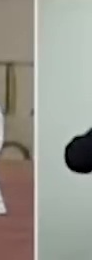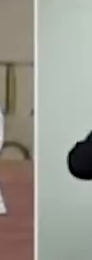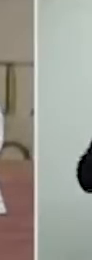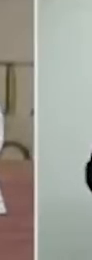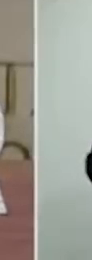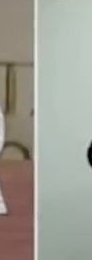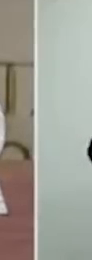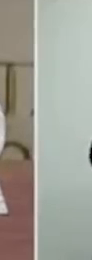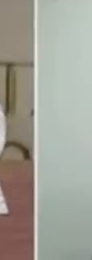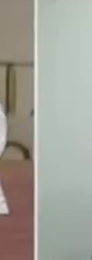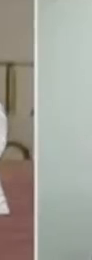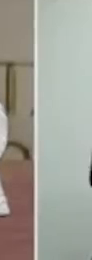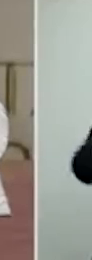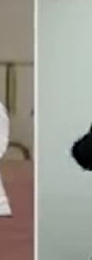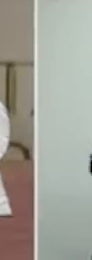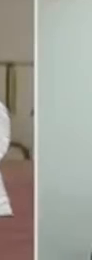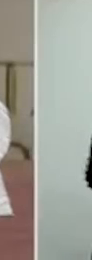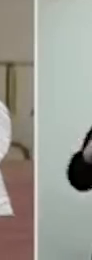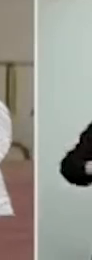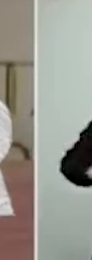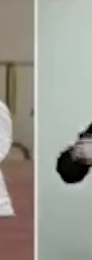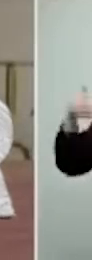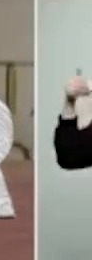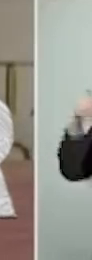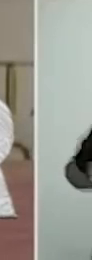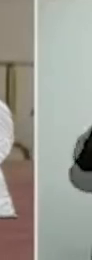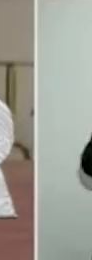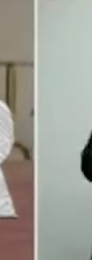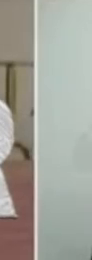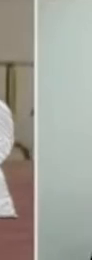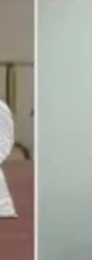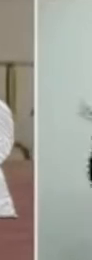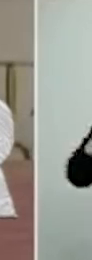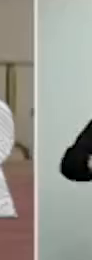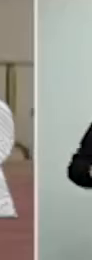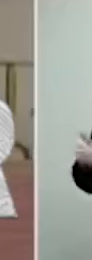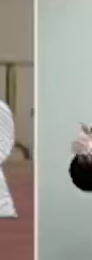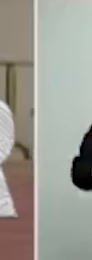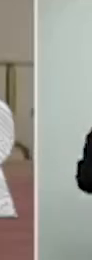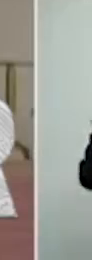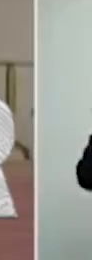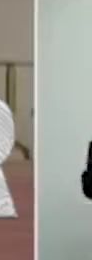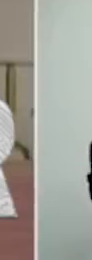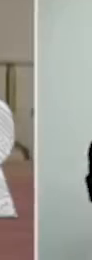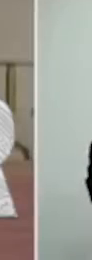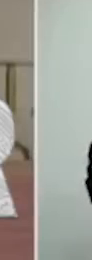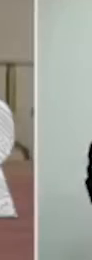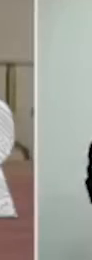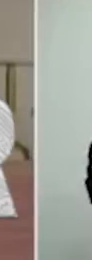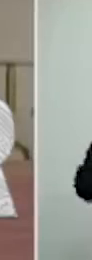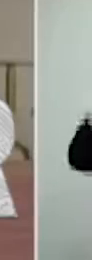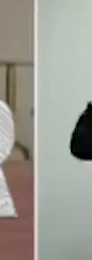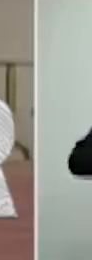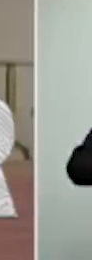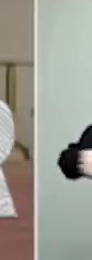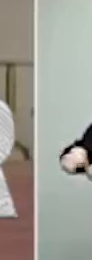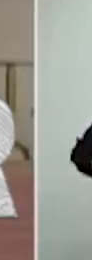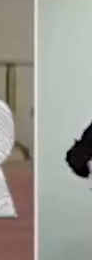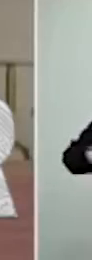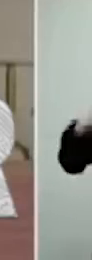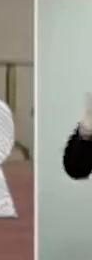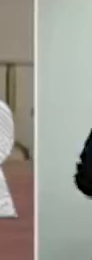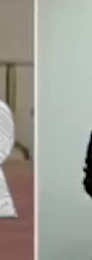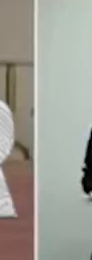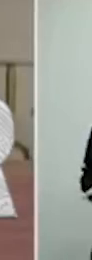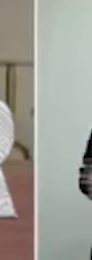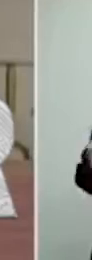y hoy esta afirmación todavía incomoda. Pero tratándose de instituciones públicas que pertenecen